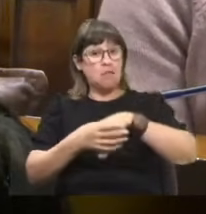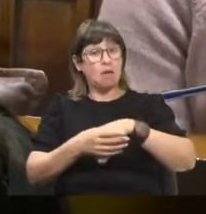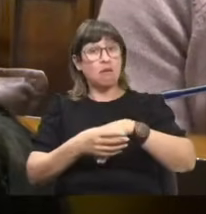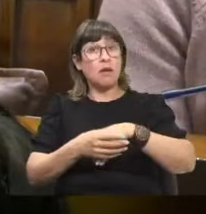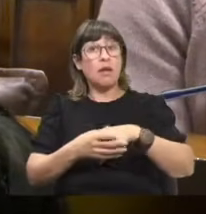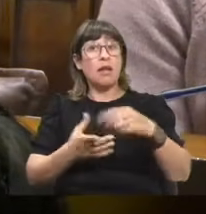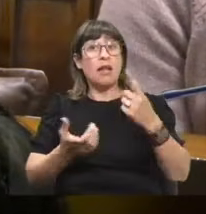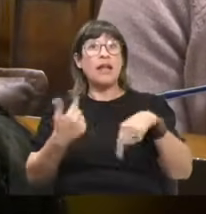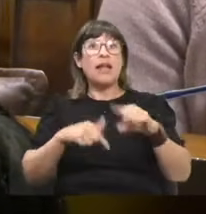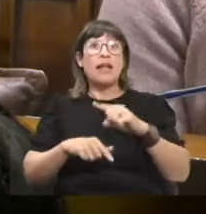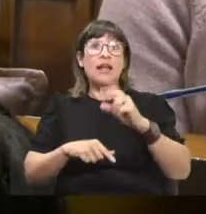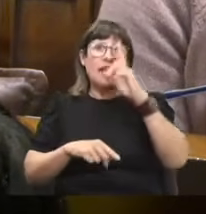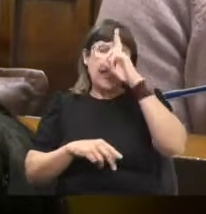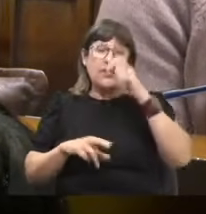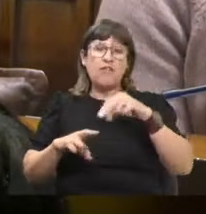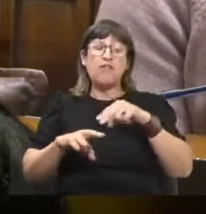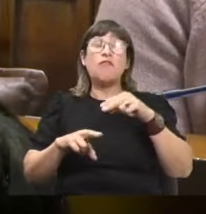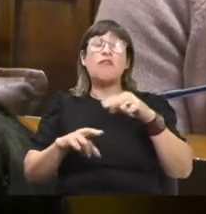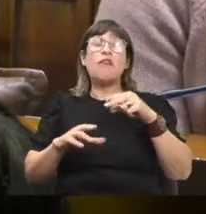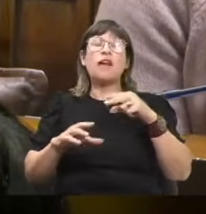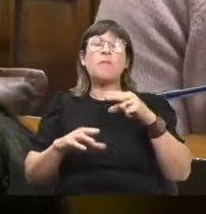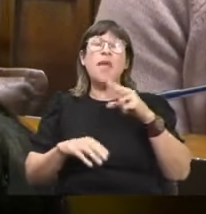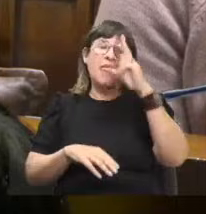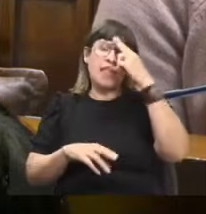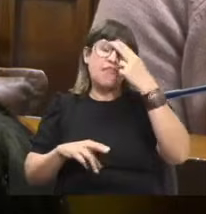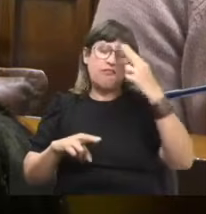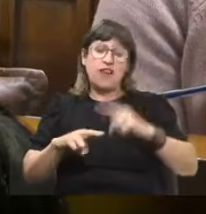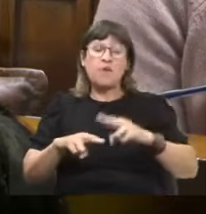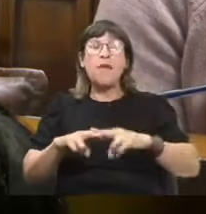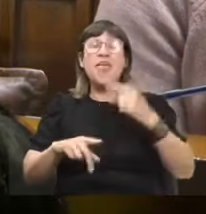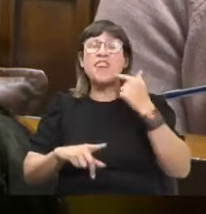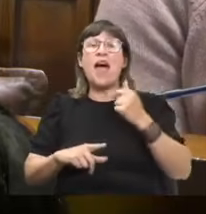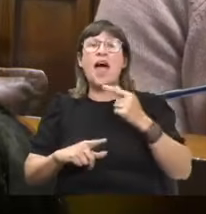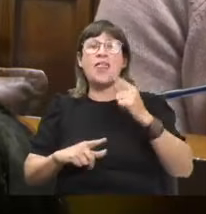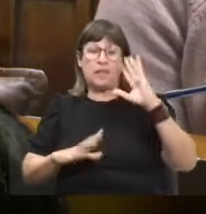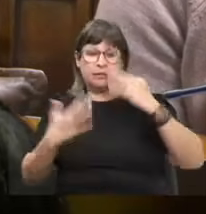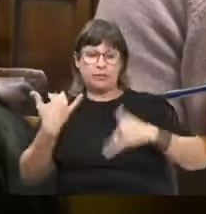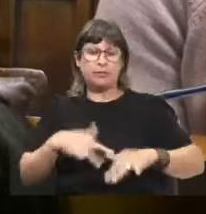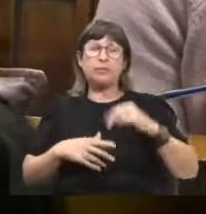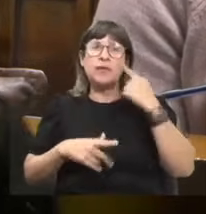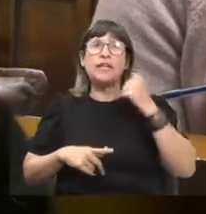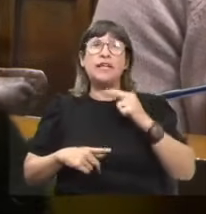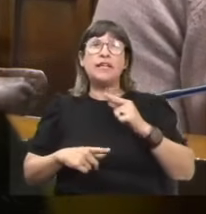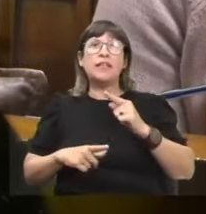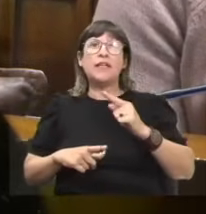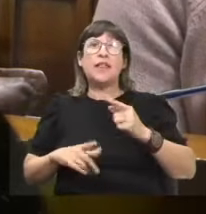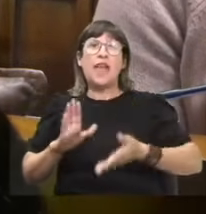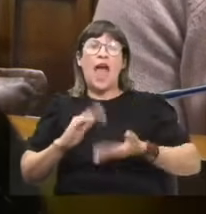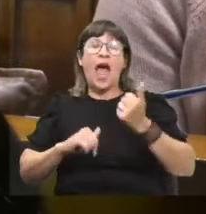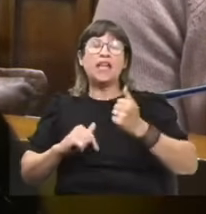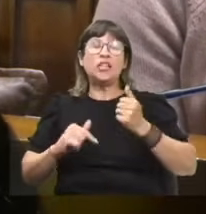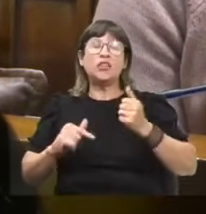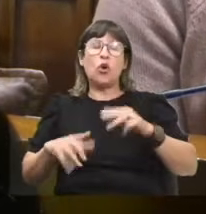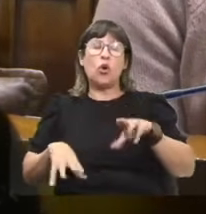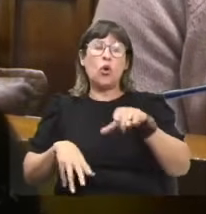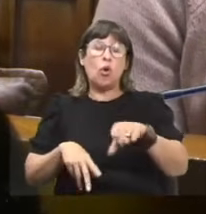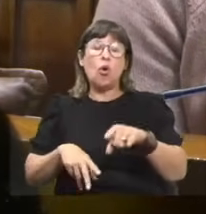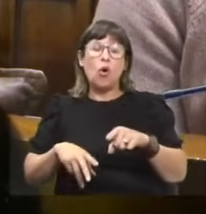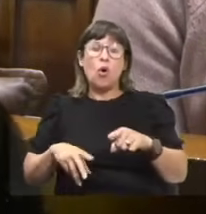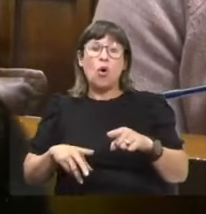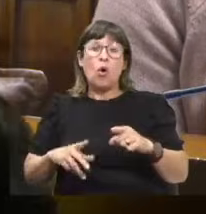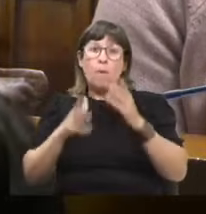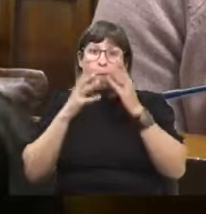de Enfermedades Autoinmunes Sistémicas y del área médica de alto riesgo obstétrico. En tercer